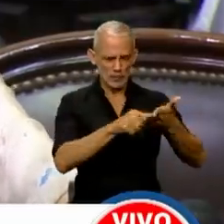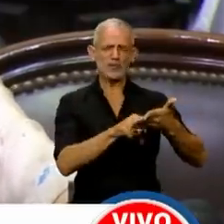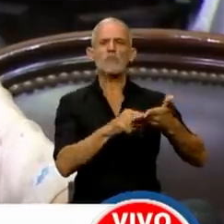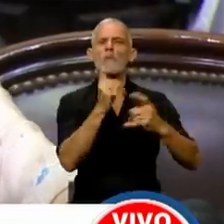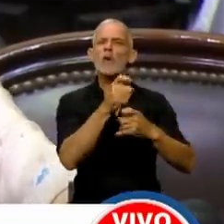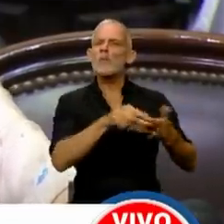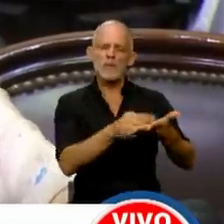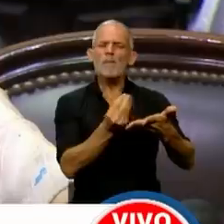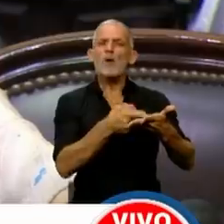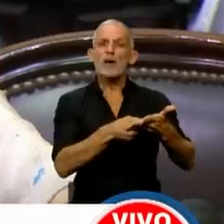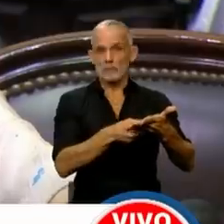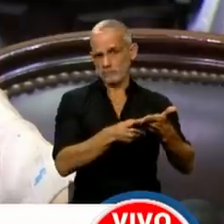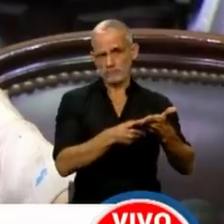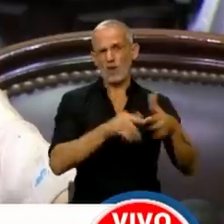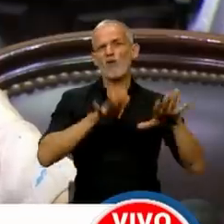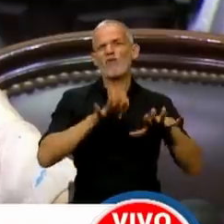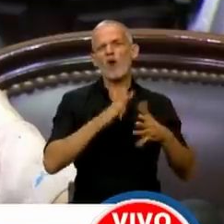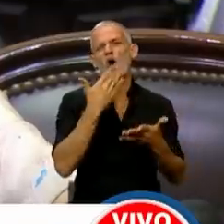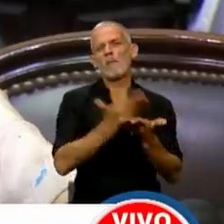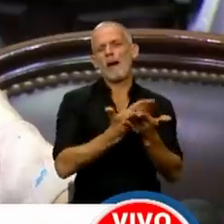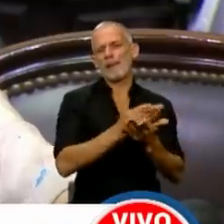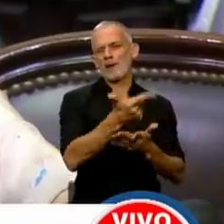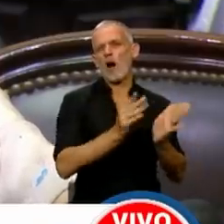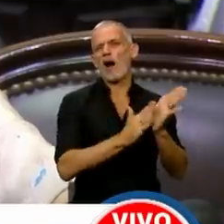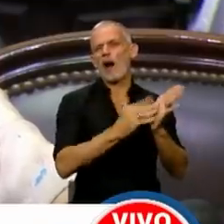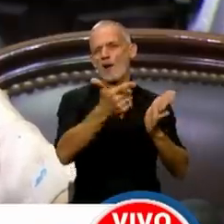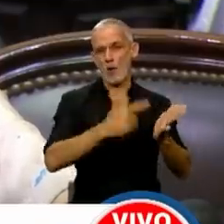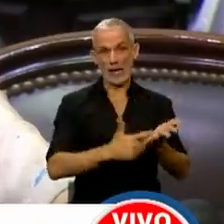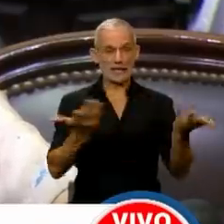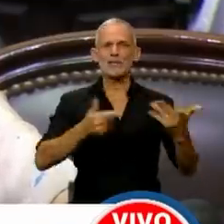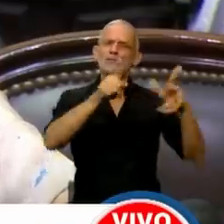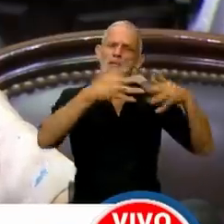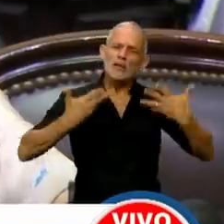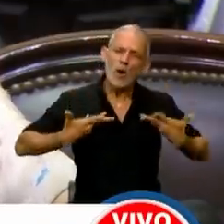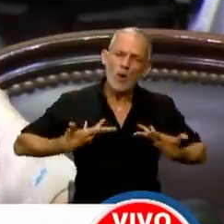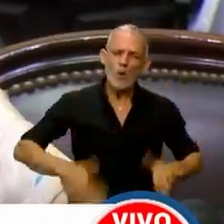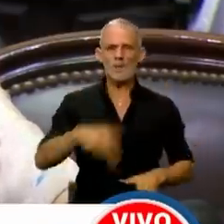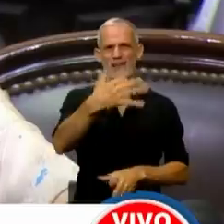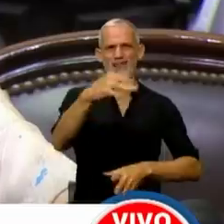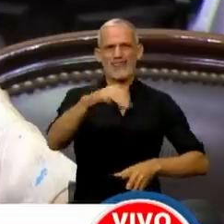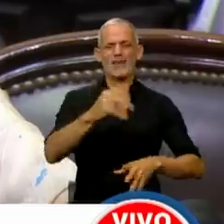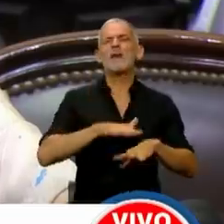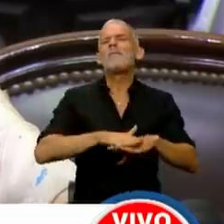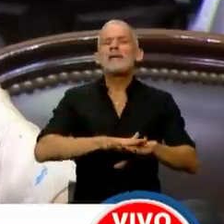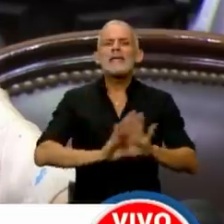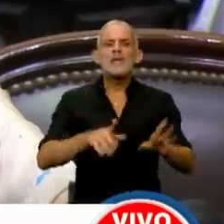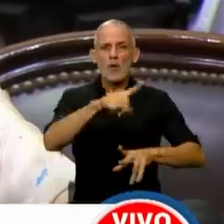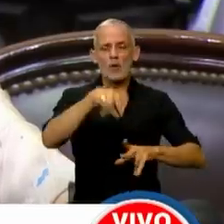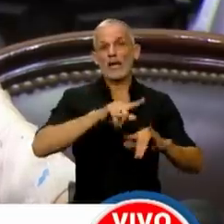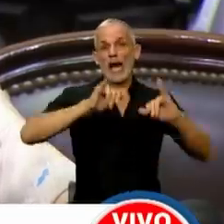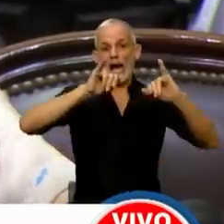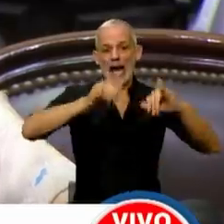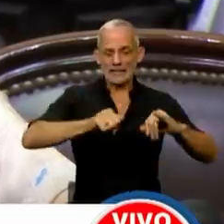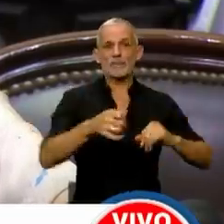este problema? Porque está flojo de papeles. Así que tengan la humildad de mínimamente